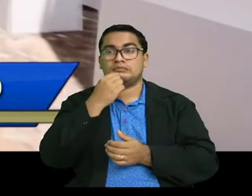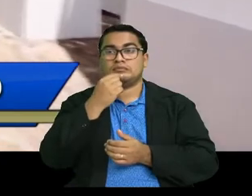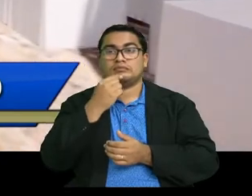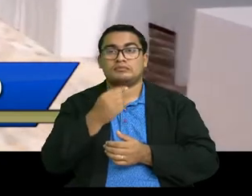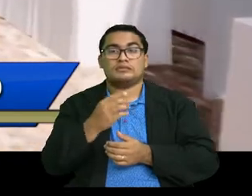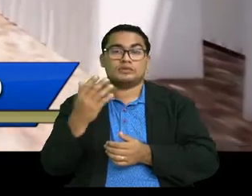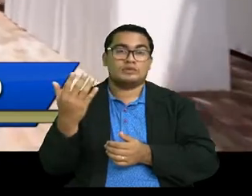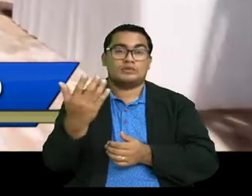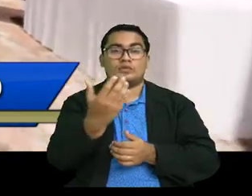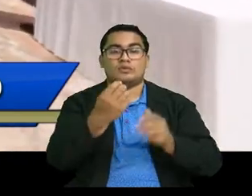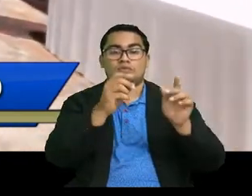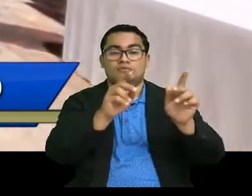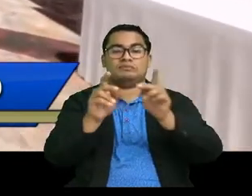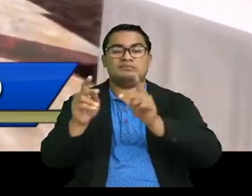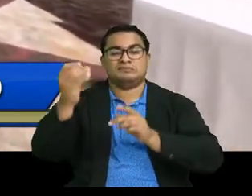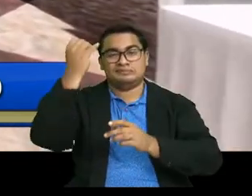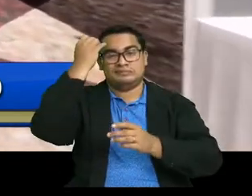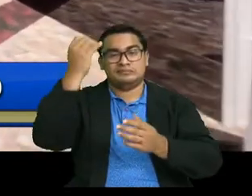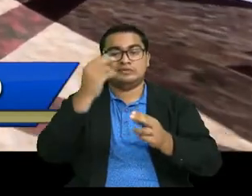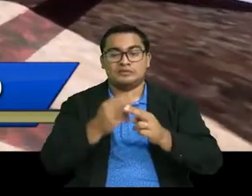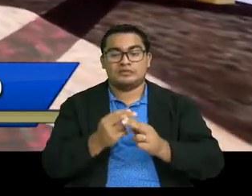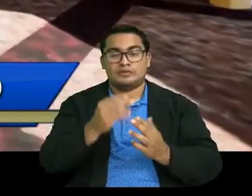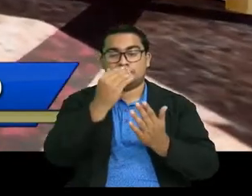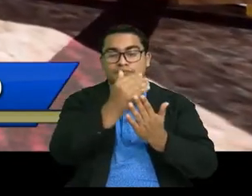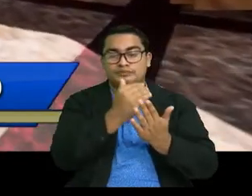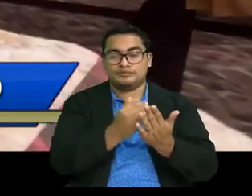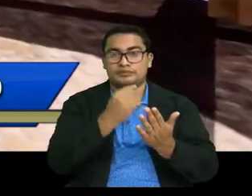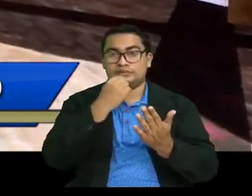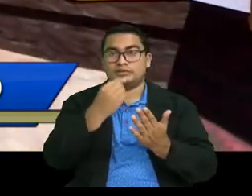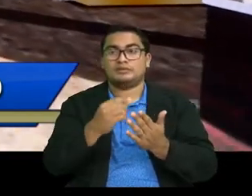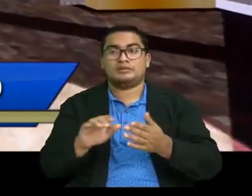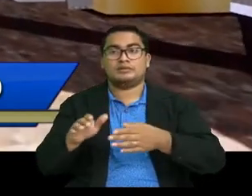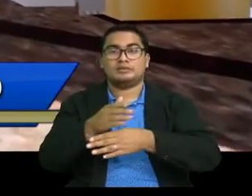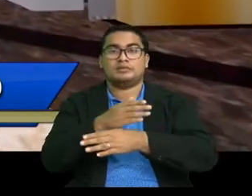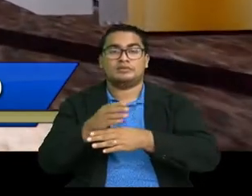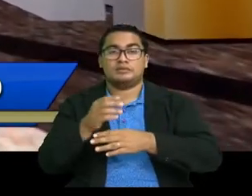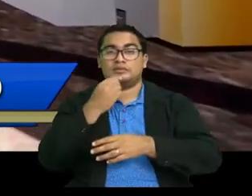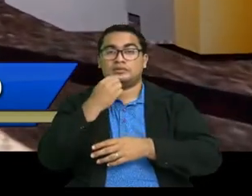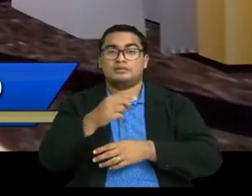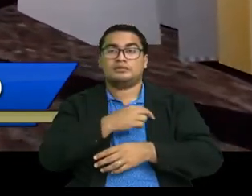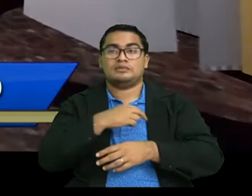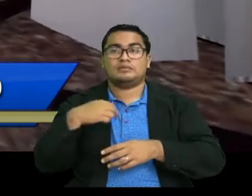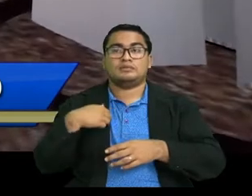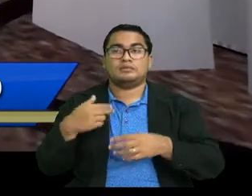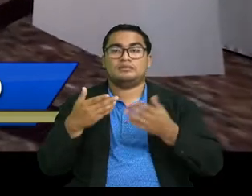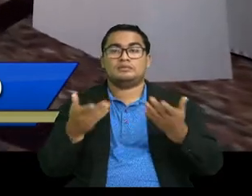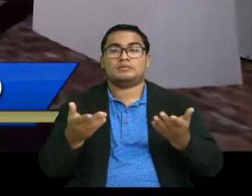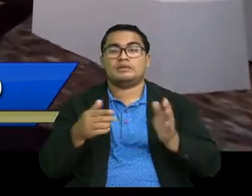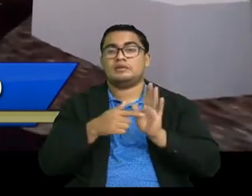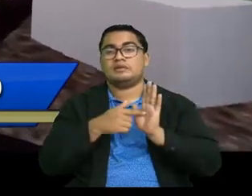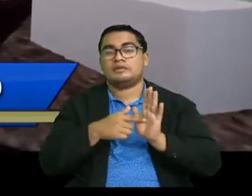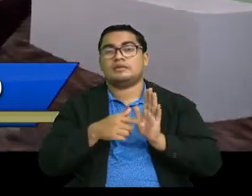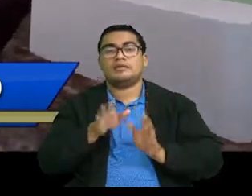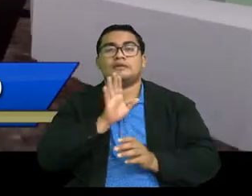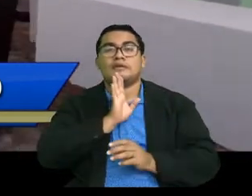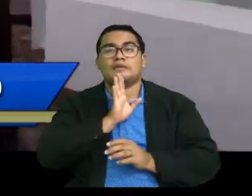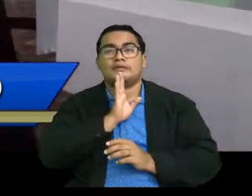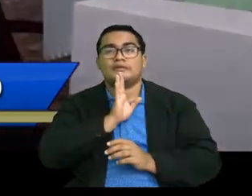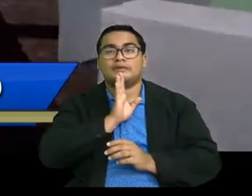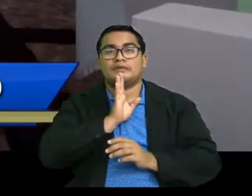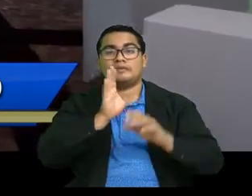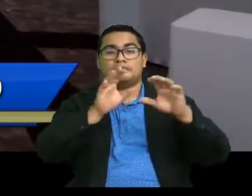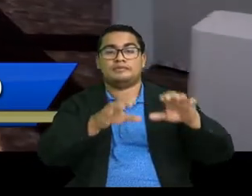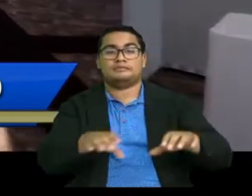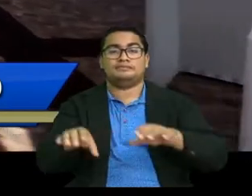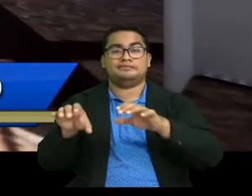los emprendimientos, se han hecho categorizaciones por sectores, uh-huh, por rubros y por roles. Porque no solamente estamos hablando de una